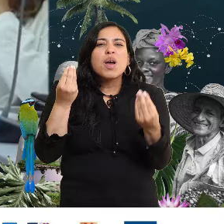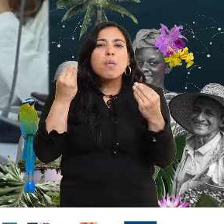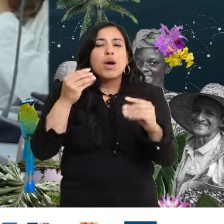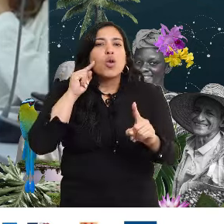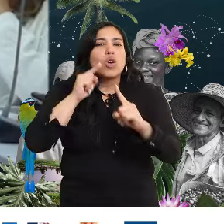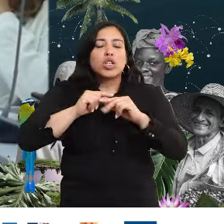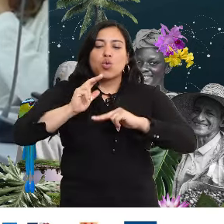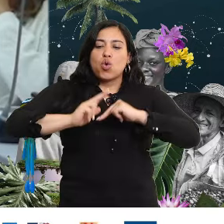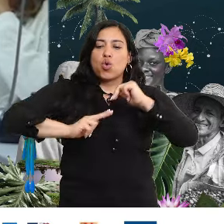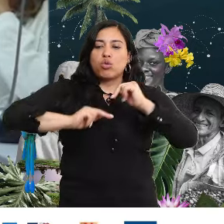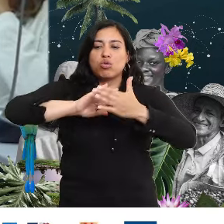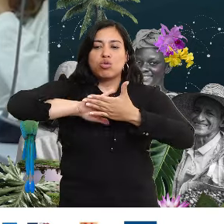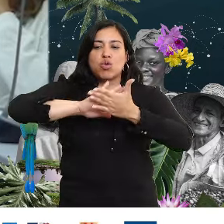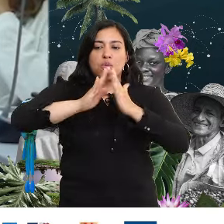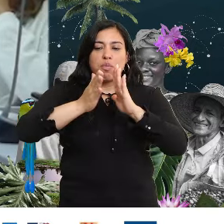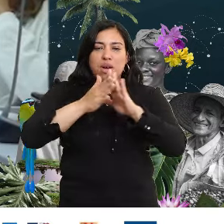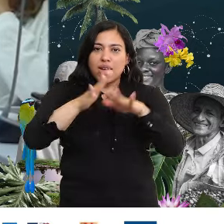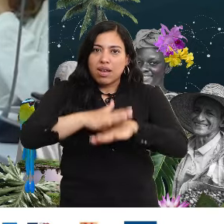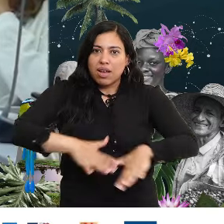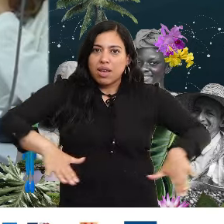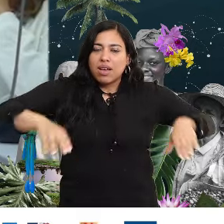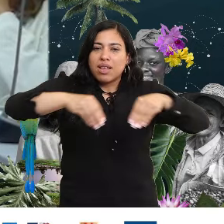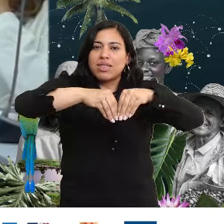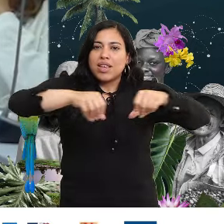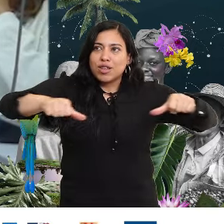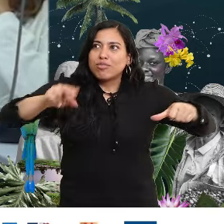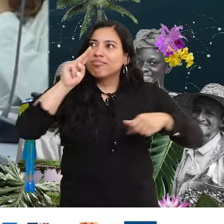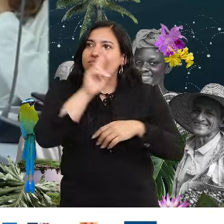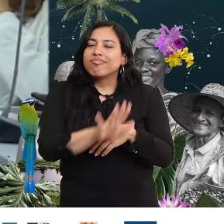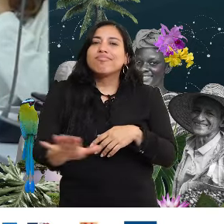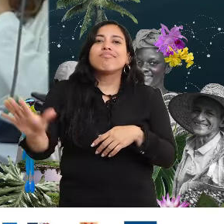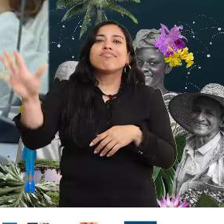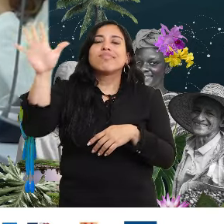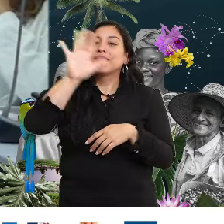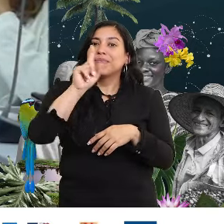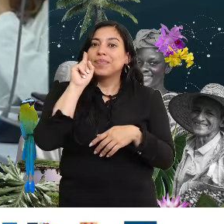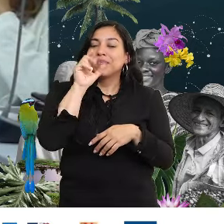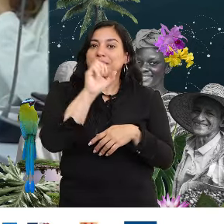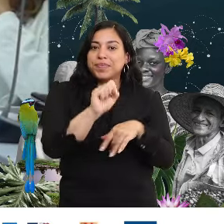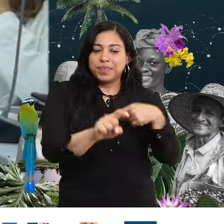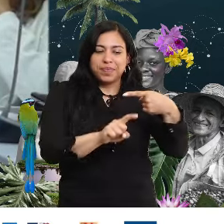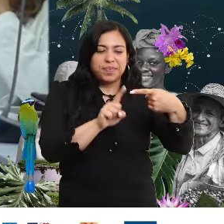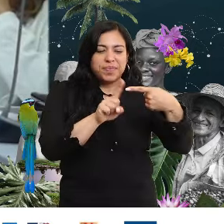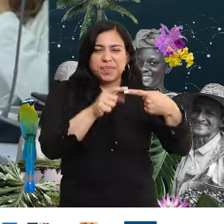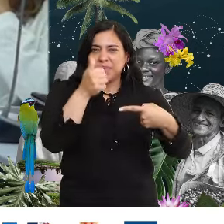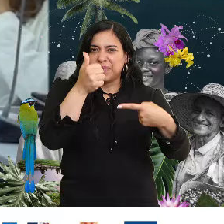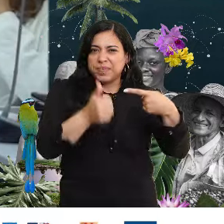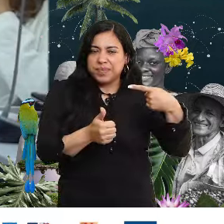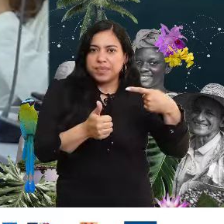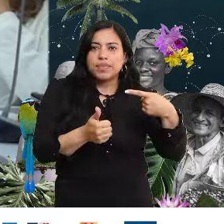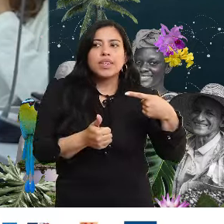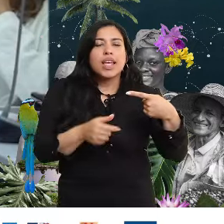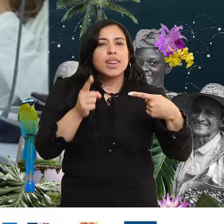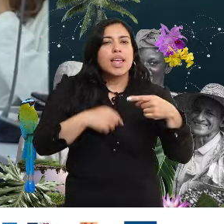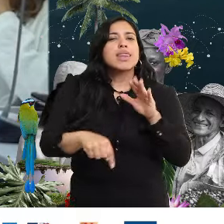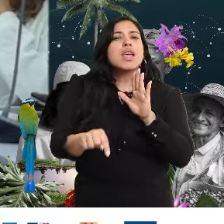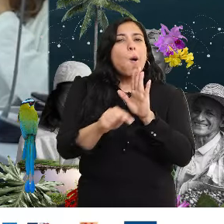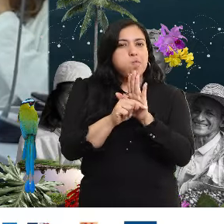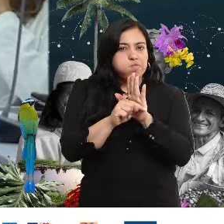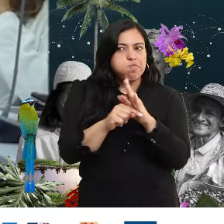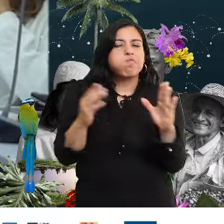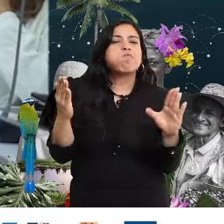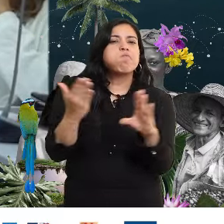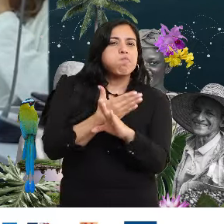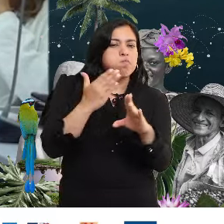construir paz territorial y paz entre las naciones. Entonces, es, por un lado, un efecto negativo de los conflictos sobre